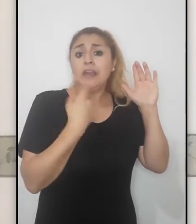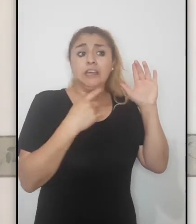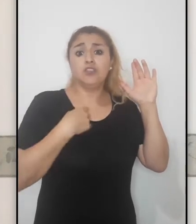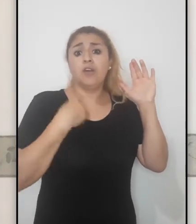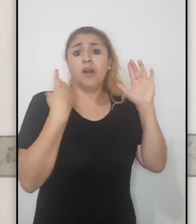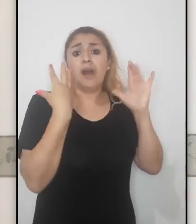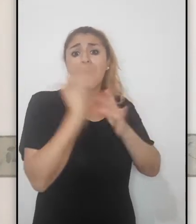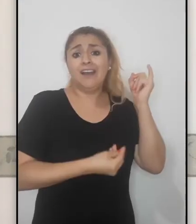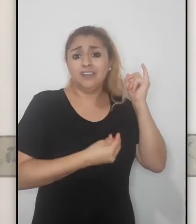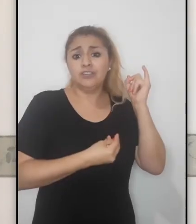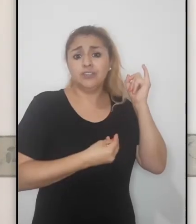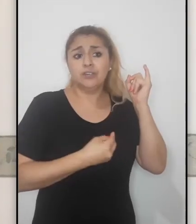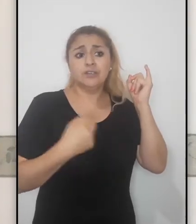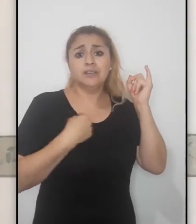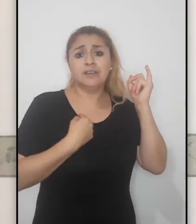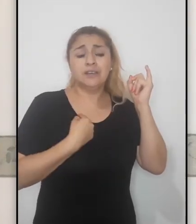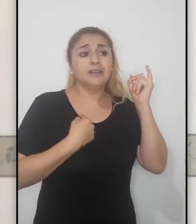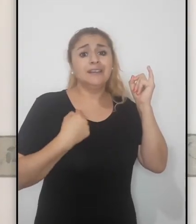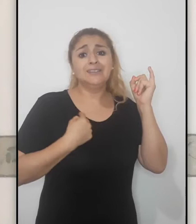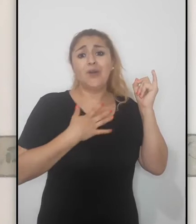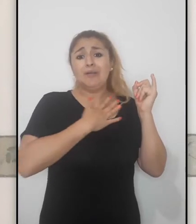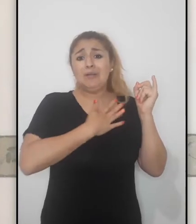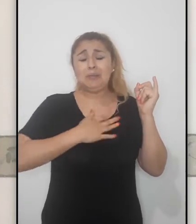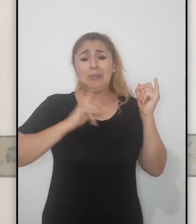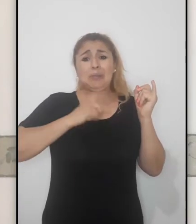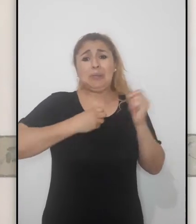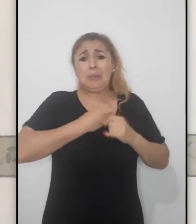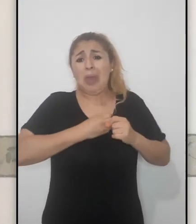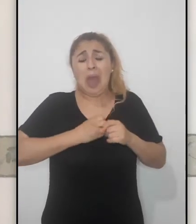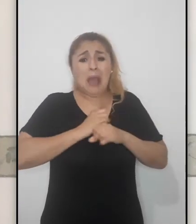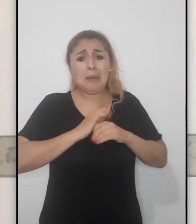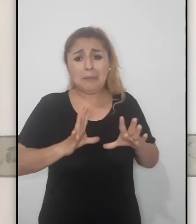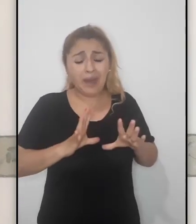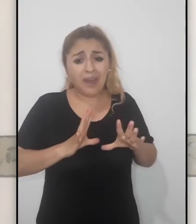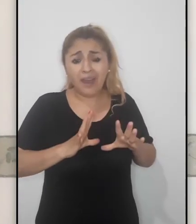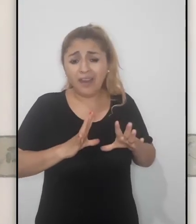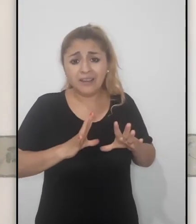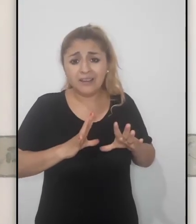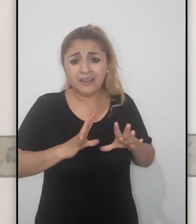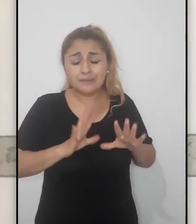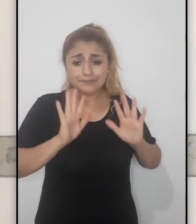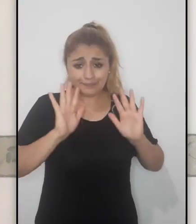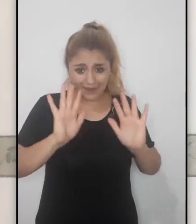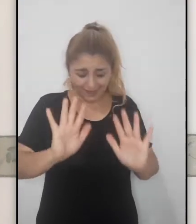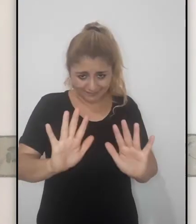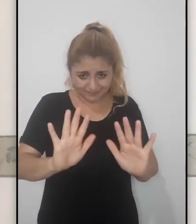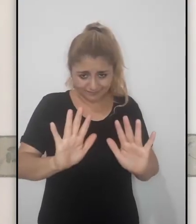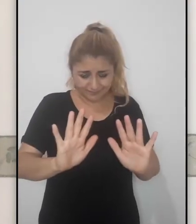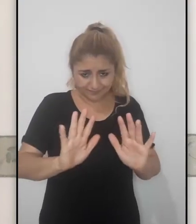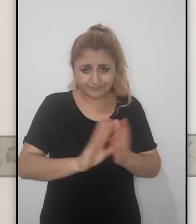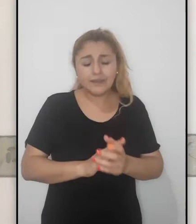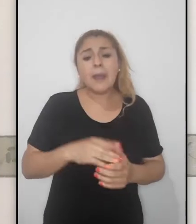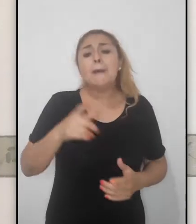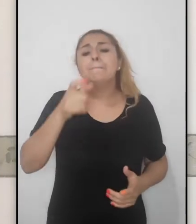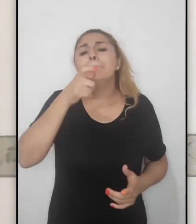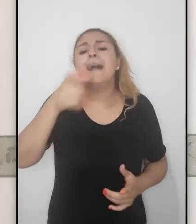permitidas y prohibidas sino que el pecado es fallar a la